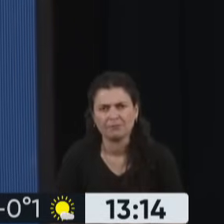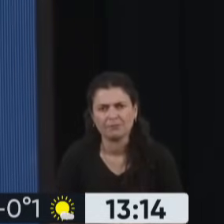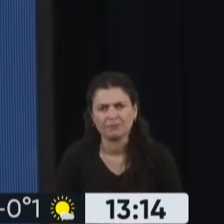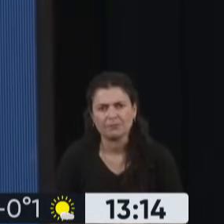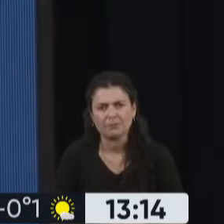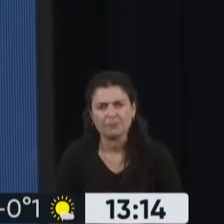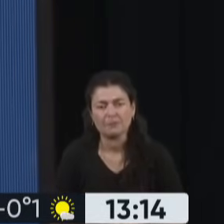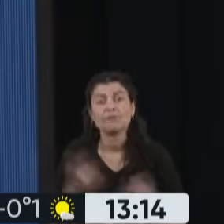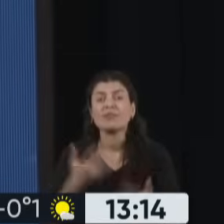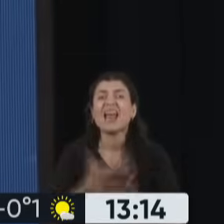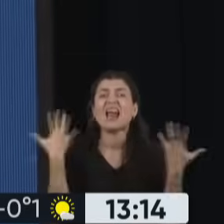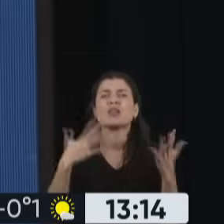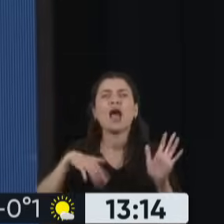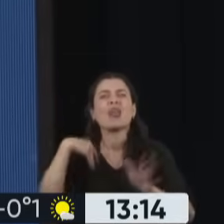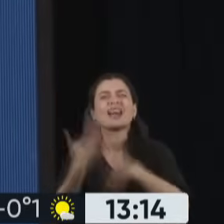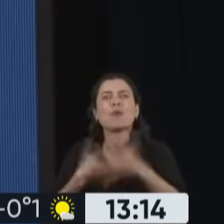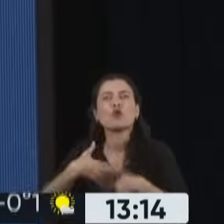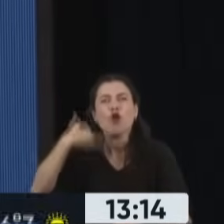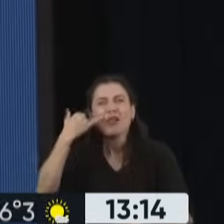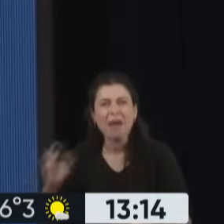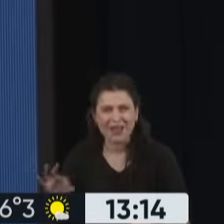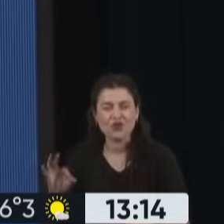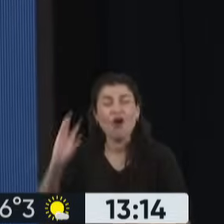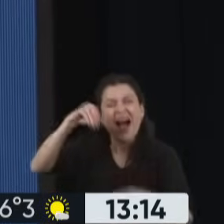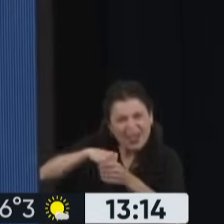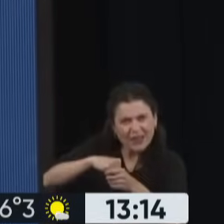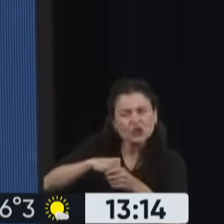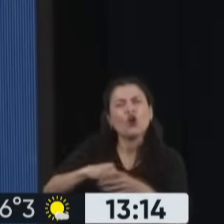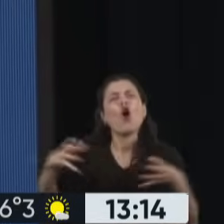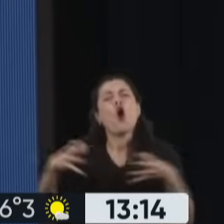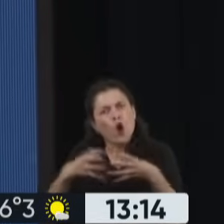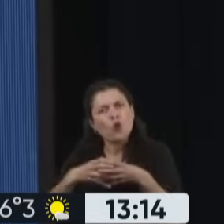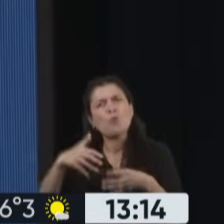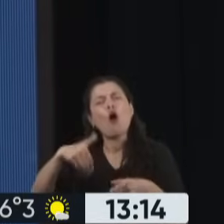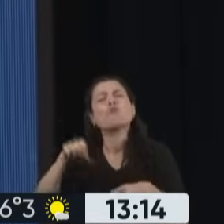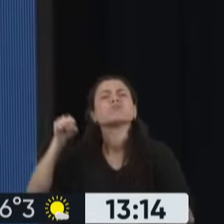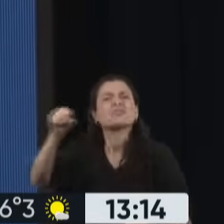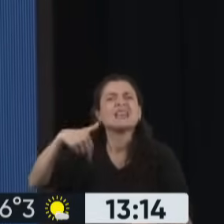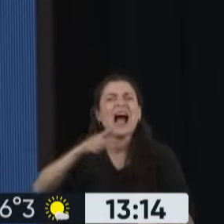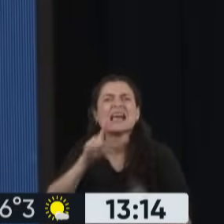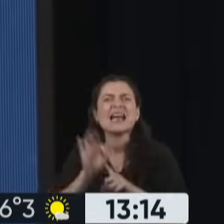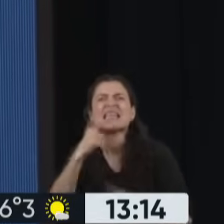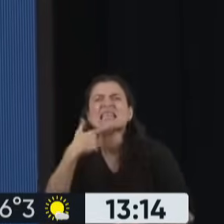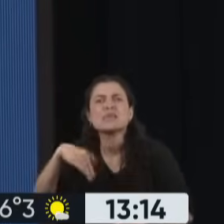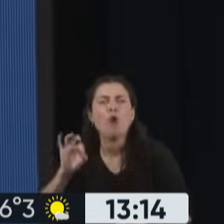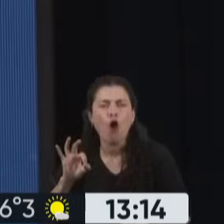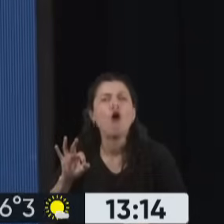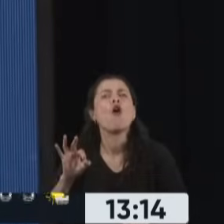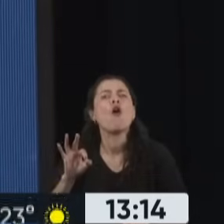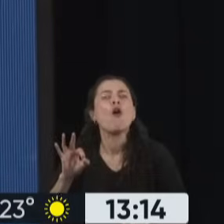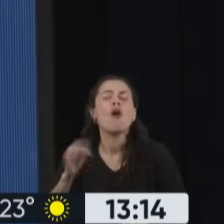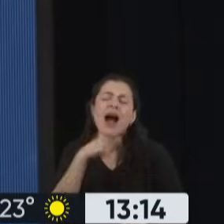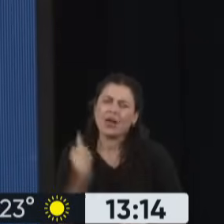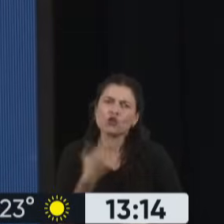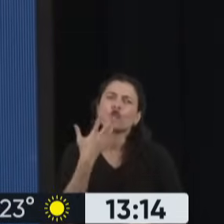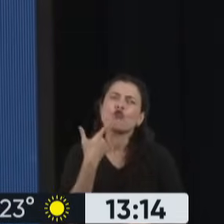el día de la Revolución de Mayo, que ahí adentro había unos cuantos anarquistas. Así que por algo nos gusta tanto la fiesta de